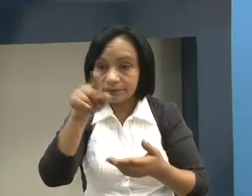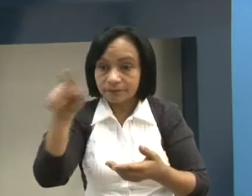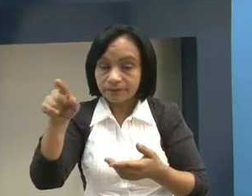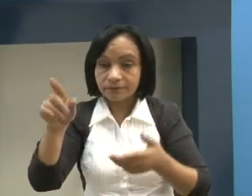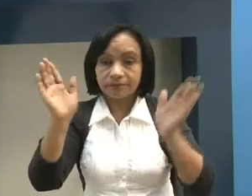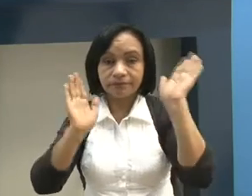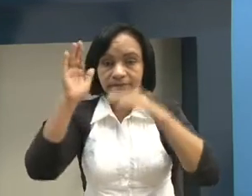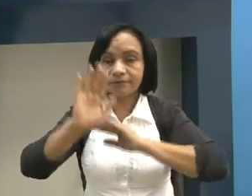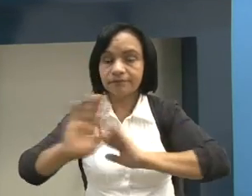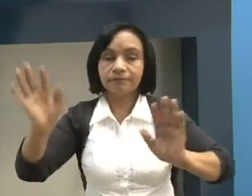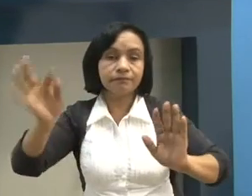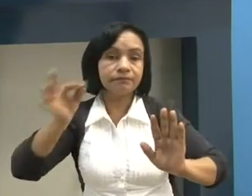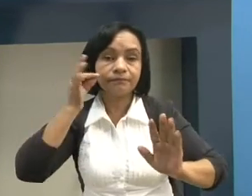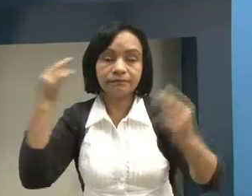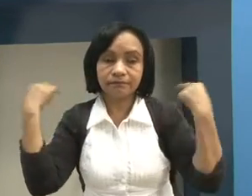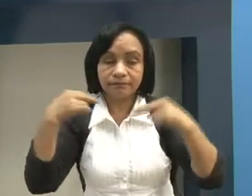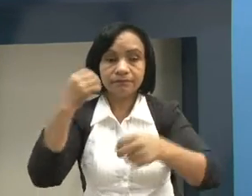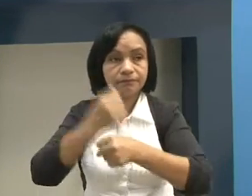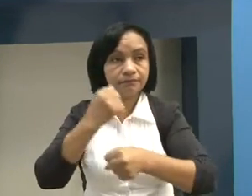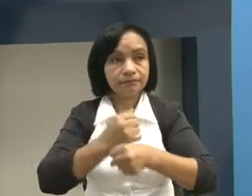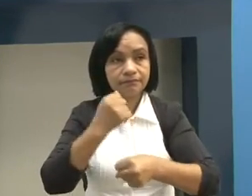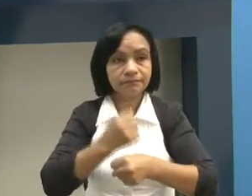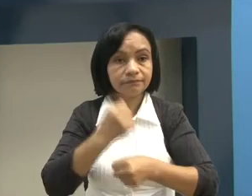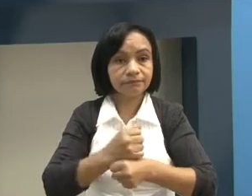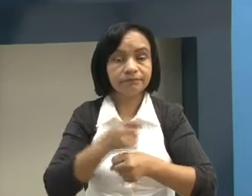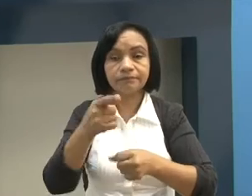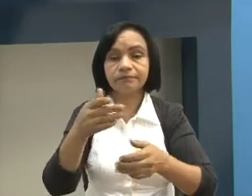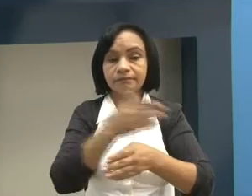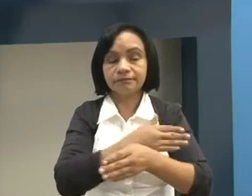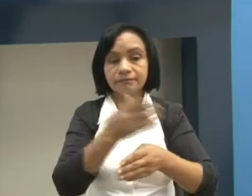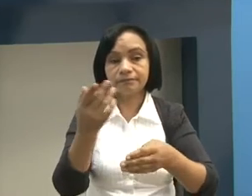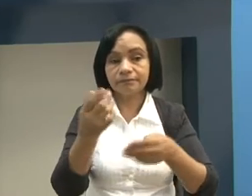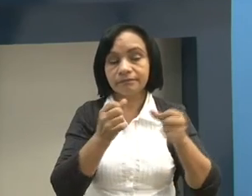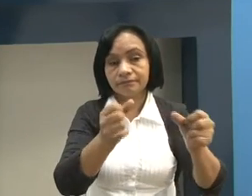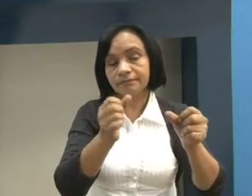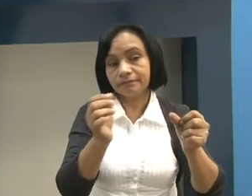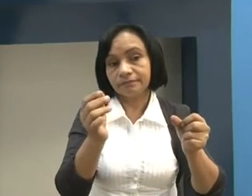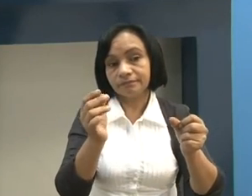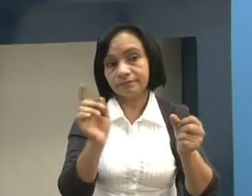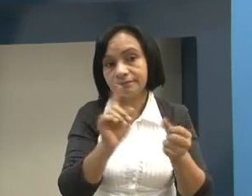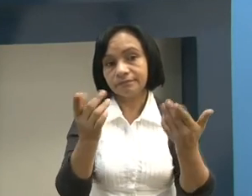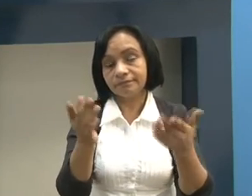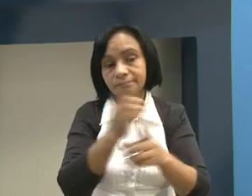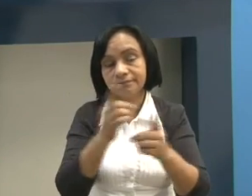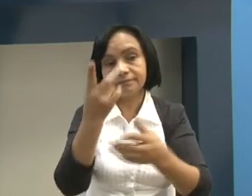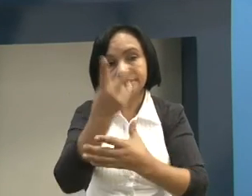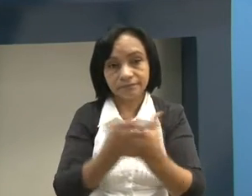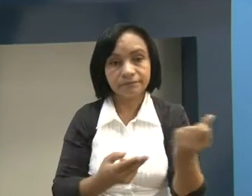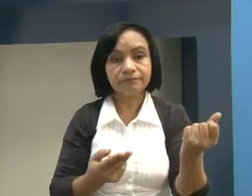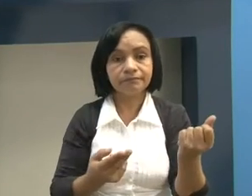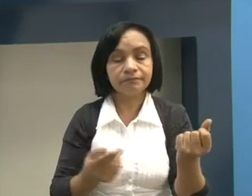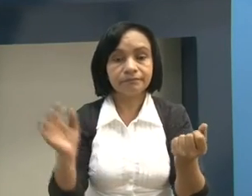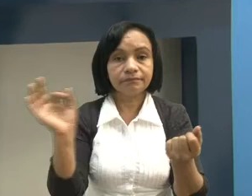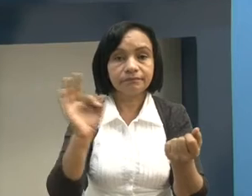recién graduados en un puesto de laborar, entonces vos estás eliminando el empirismo por títulos también. Claro. Entonces las dos jornadas las hicimos de